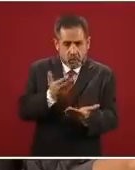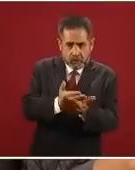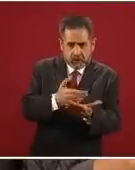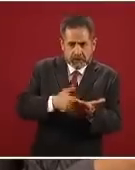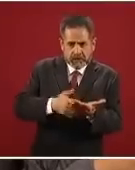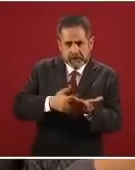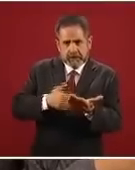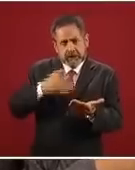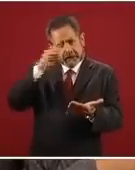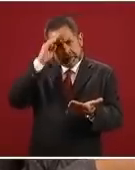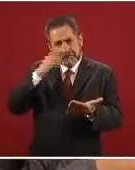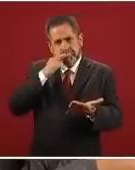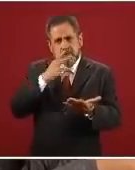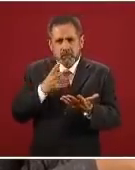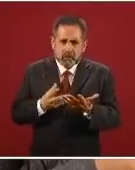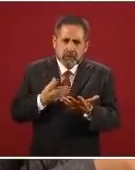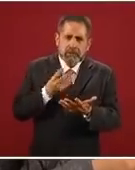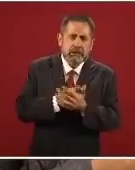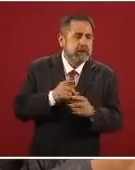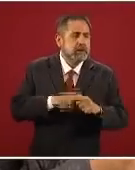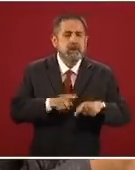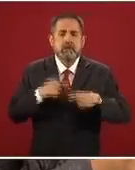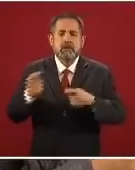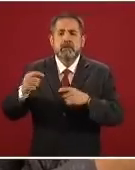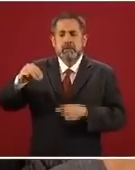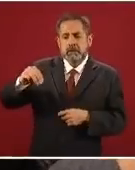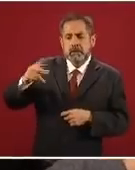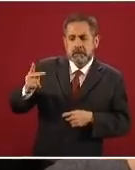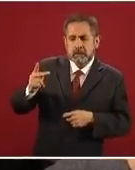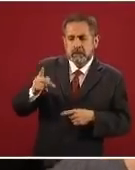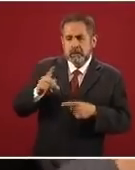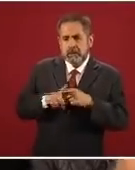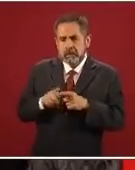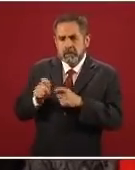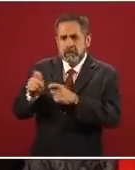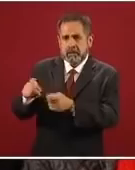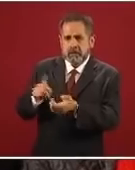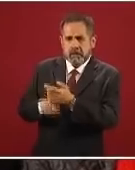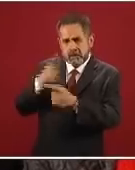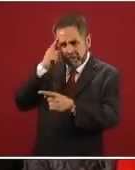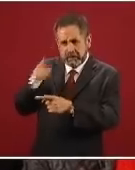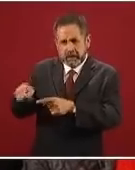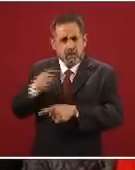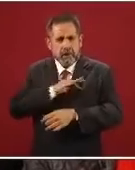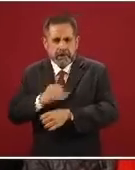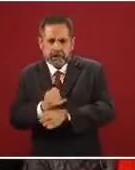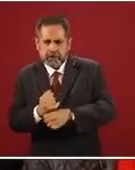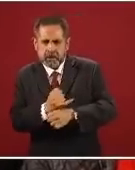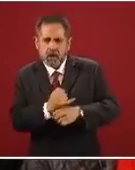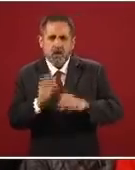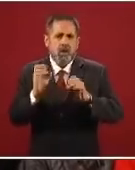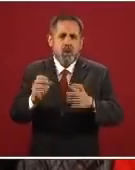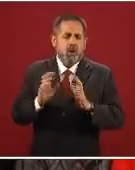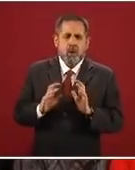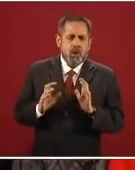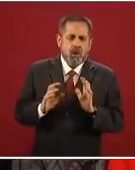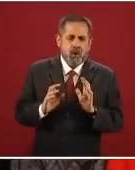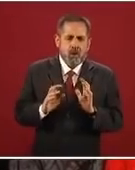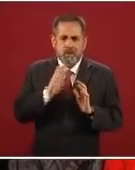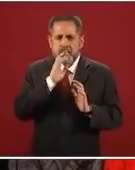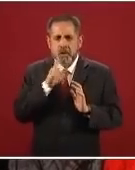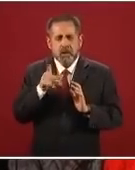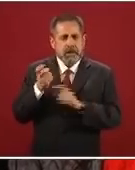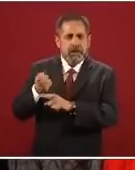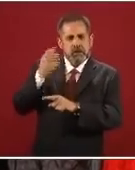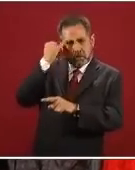mejor reforzar las facultades del Ministerio Público y las capacidades que tiene para investigar? ¿O de plano no se tomó